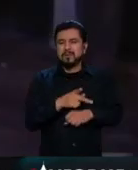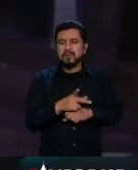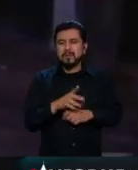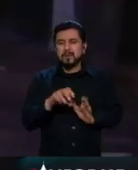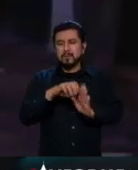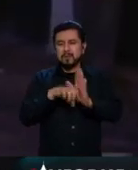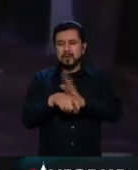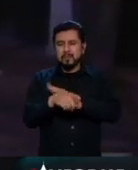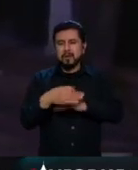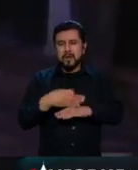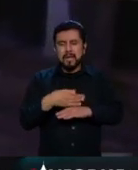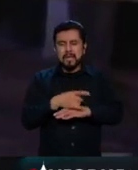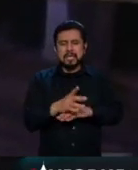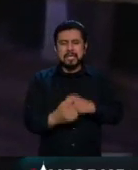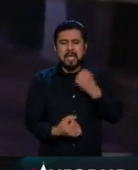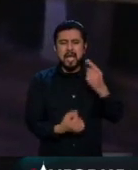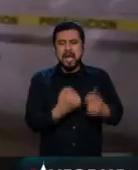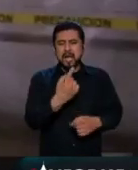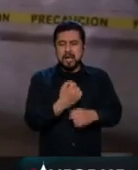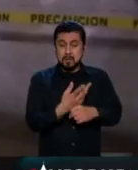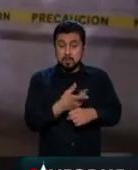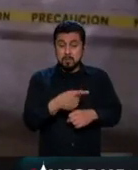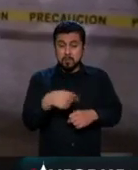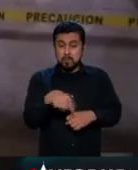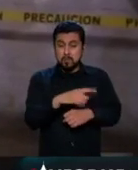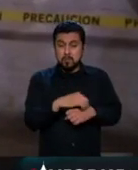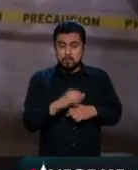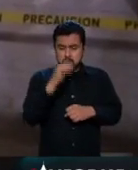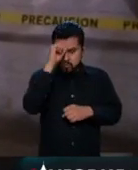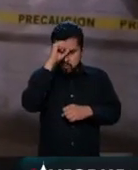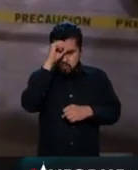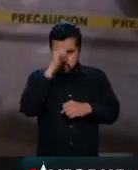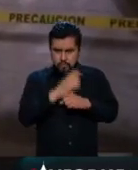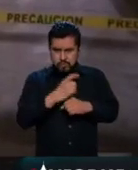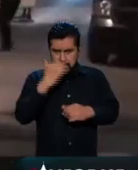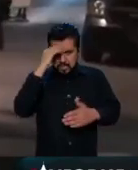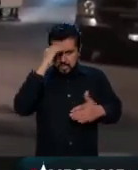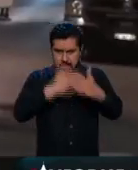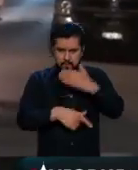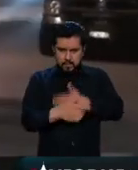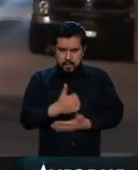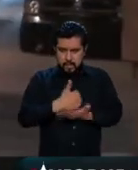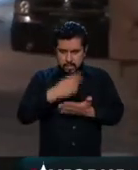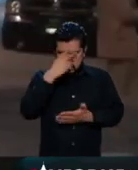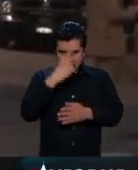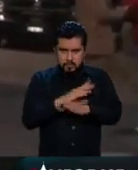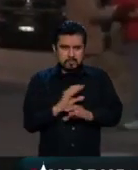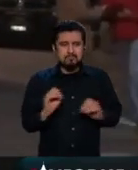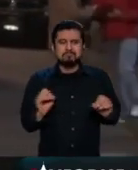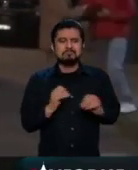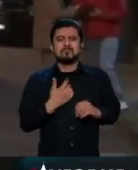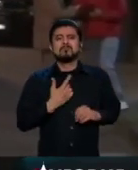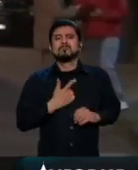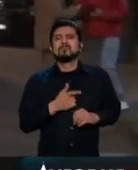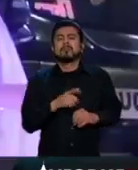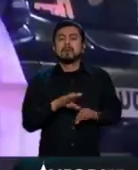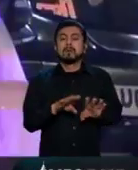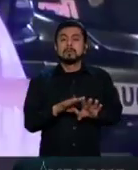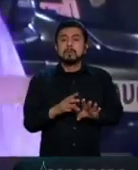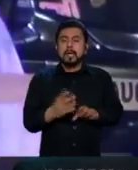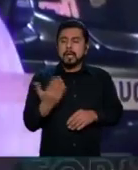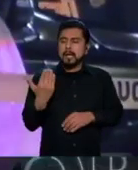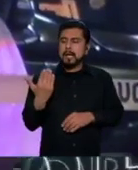contestaron y han sido muy beligerantes. Y ojo, en la Ciudad de México, donde en las últimas elecciones, o las